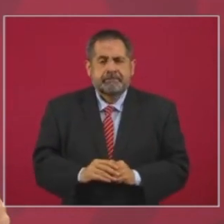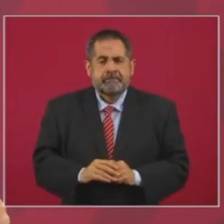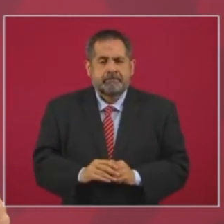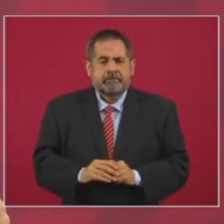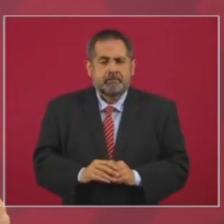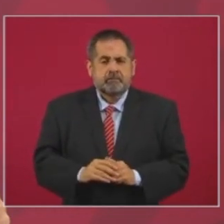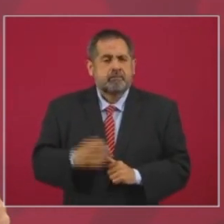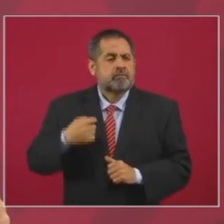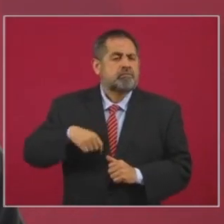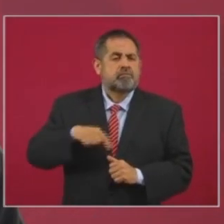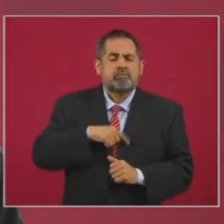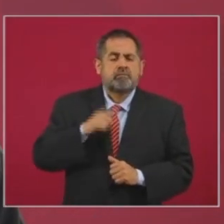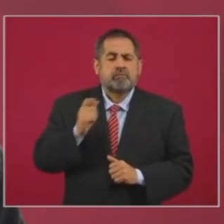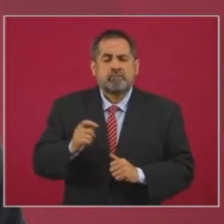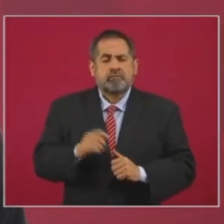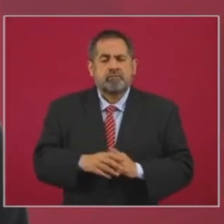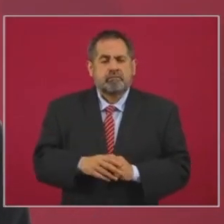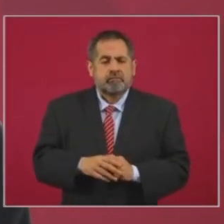Nosotros